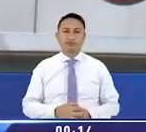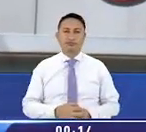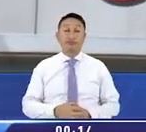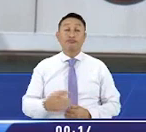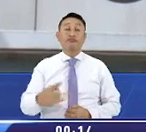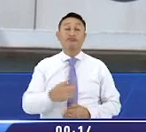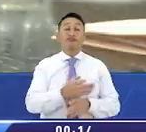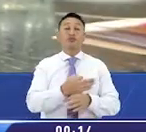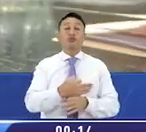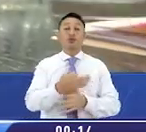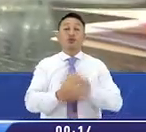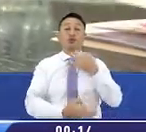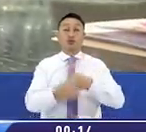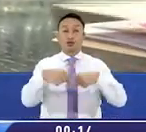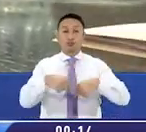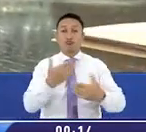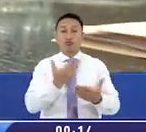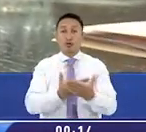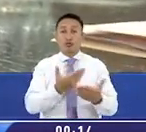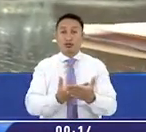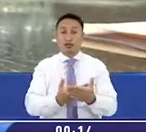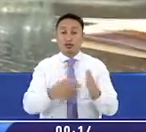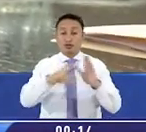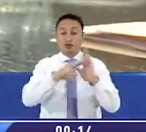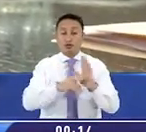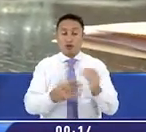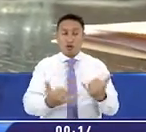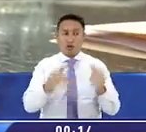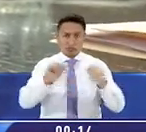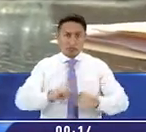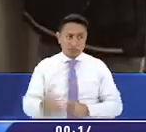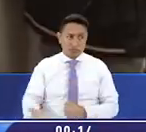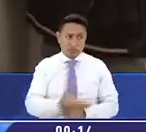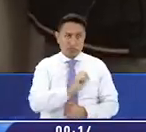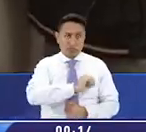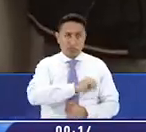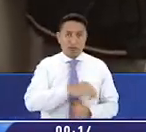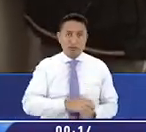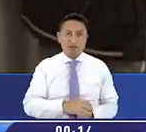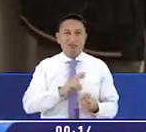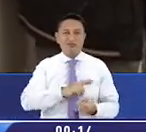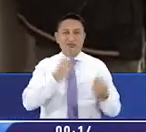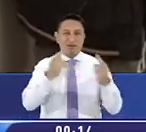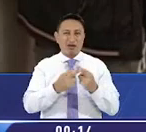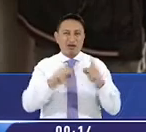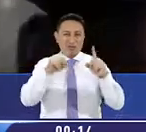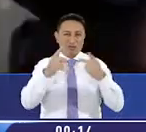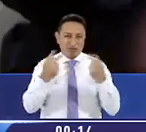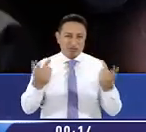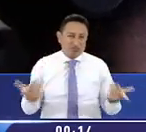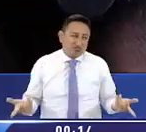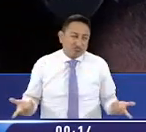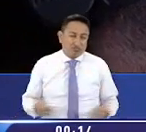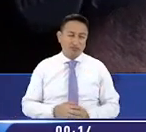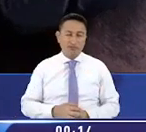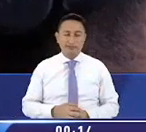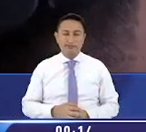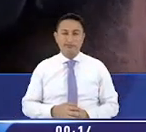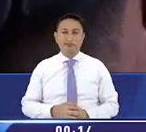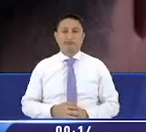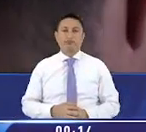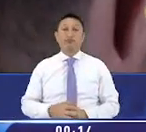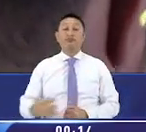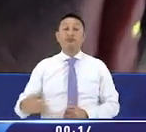servidores de la función judicial es una propuesta que la norma actual lo permite hacer sin necesidad de una consulta. Sobre revocar